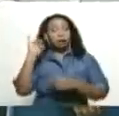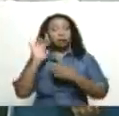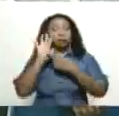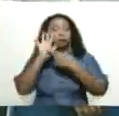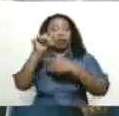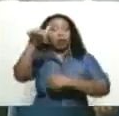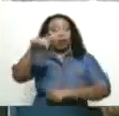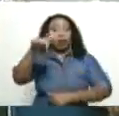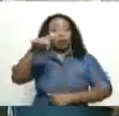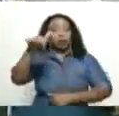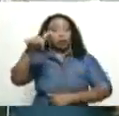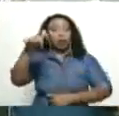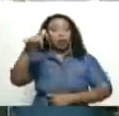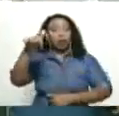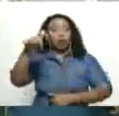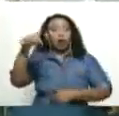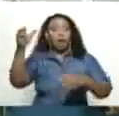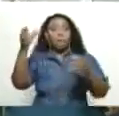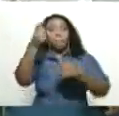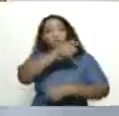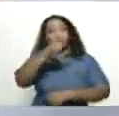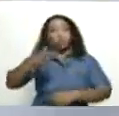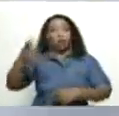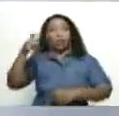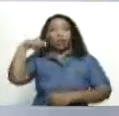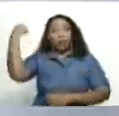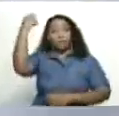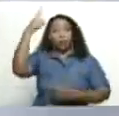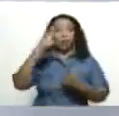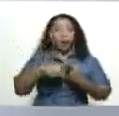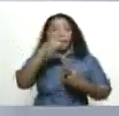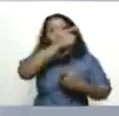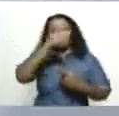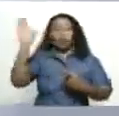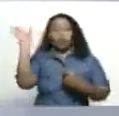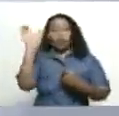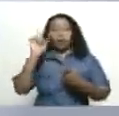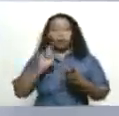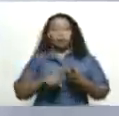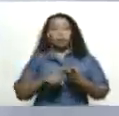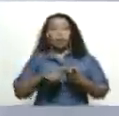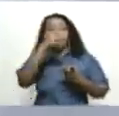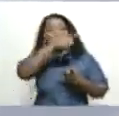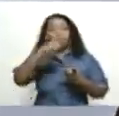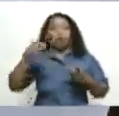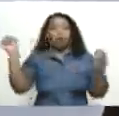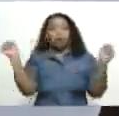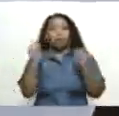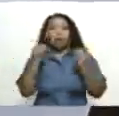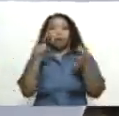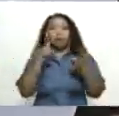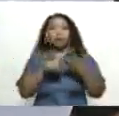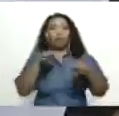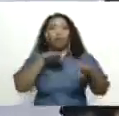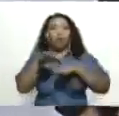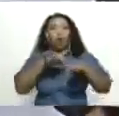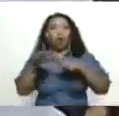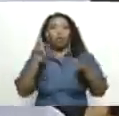aquí por gente de Apure, por gente de Caracas, por gente de Mérida, de